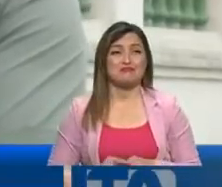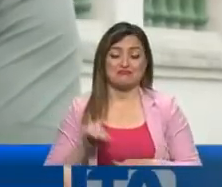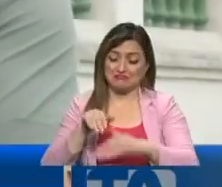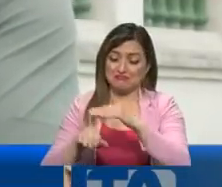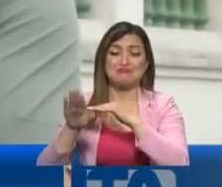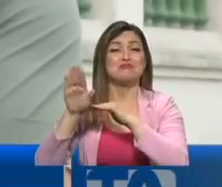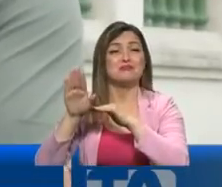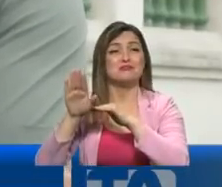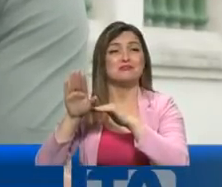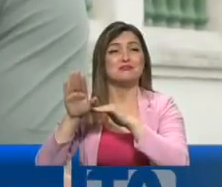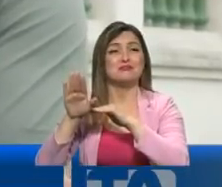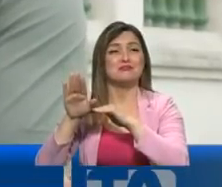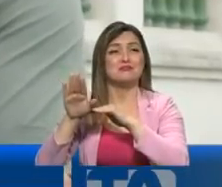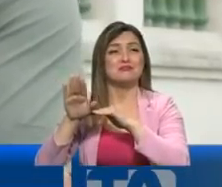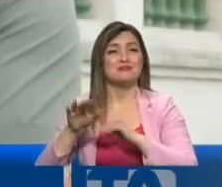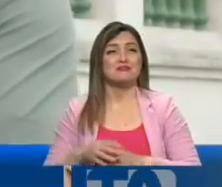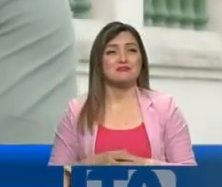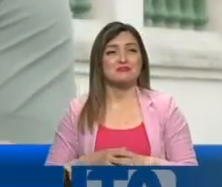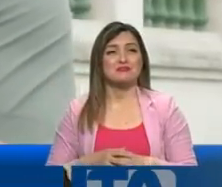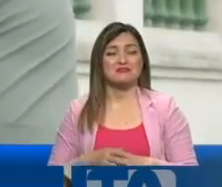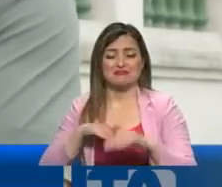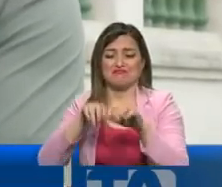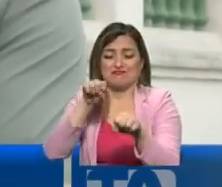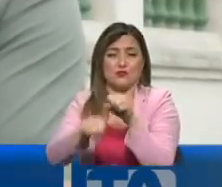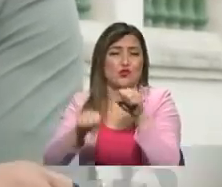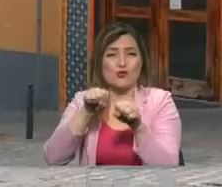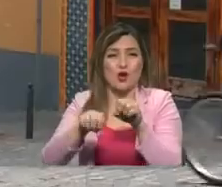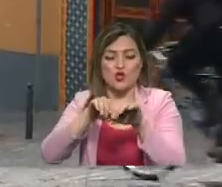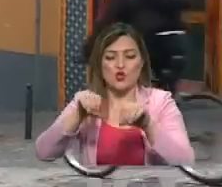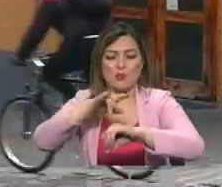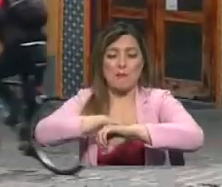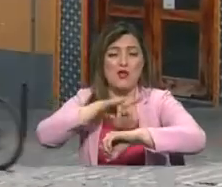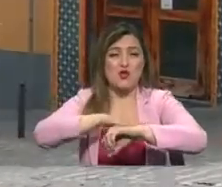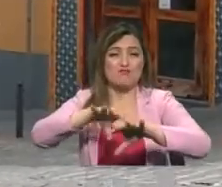entraron y acabaron con la casa, se sacaron hasta las tuberías.